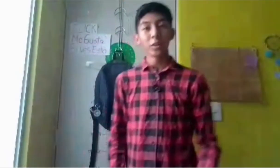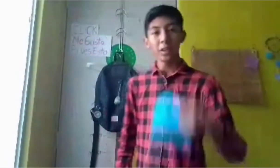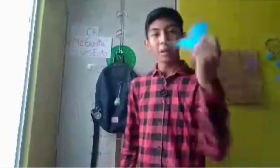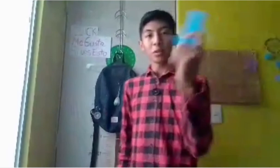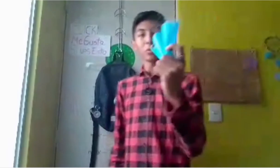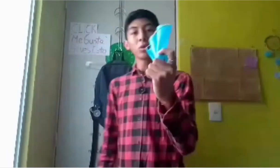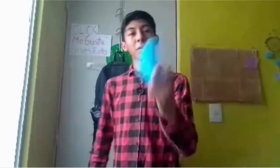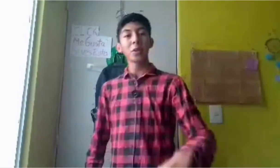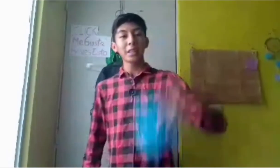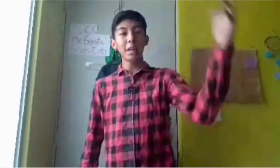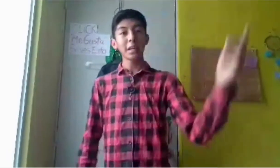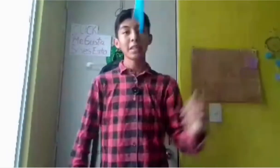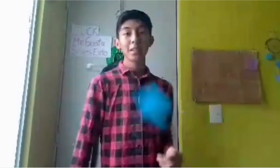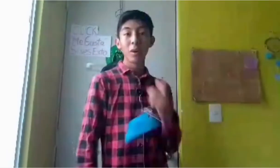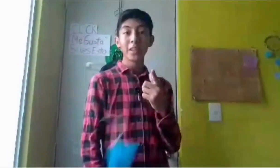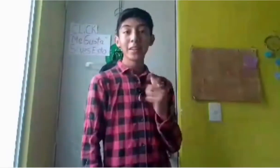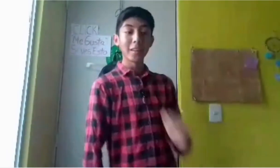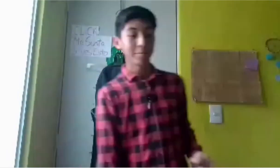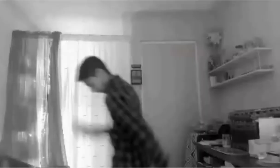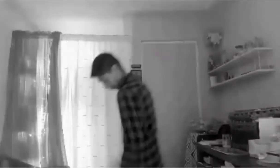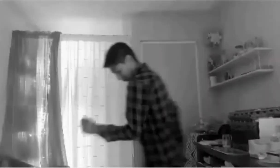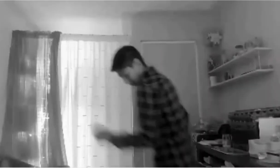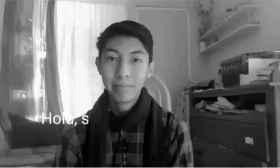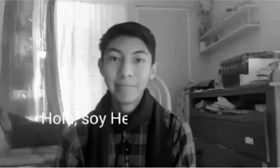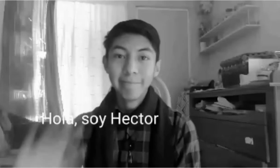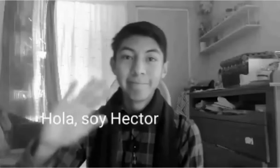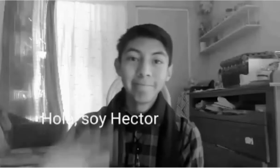Hola, soy Héctor y te ha puesto un cubrebocas a que estás en cuarentena.